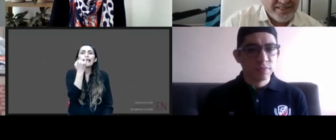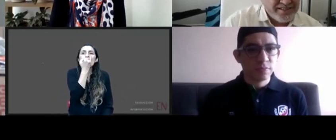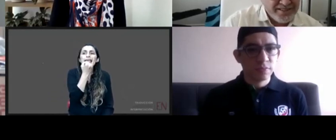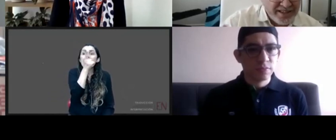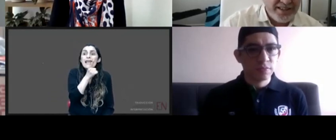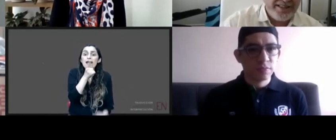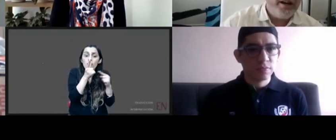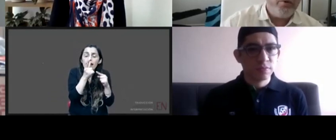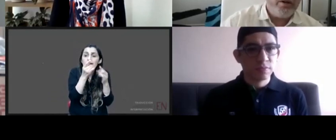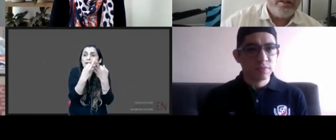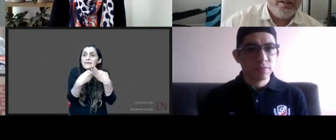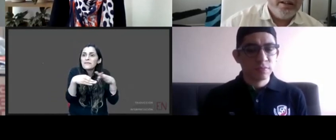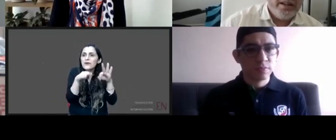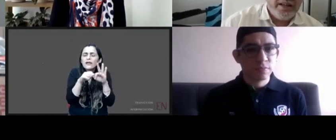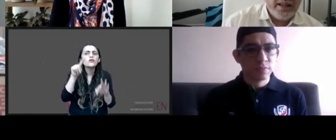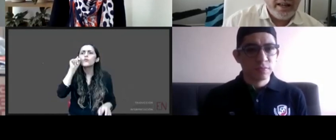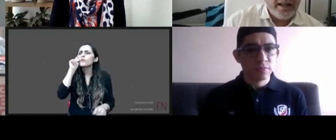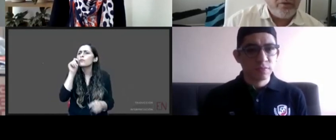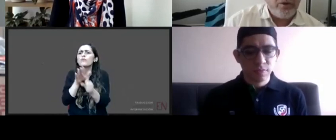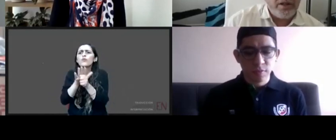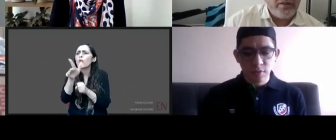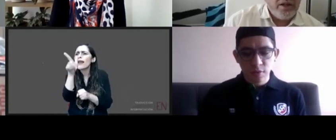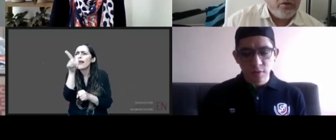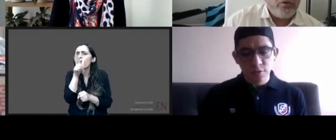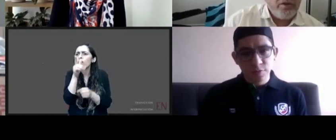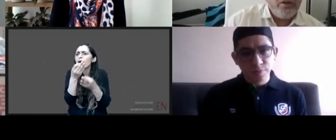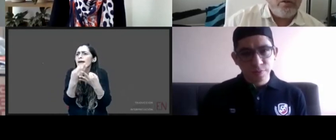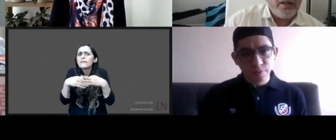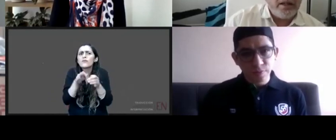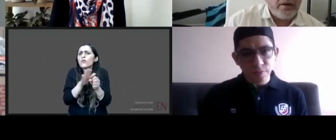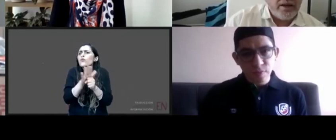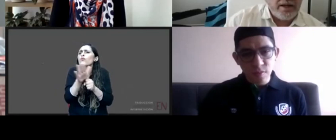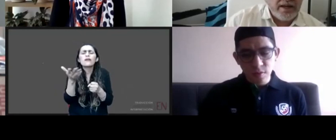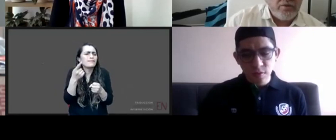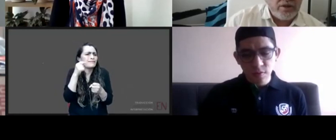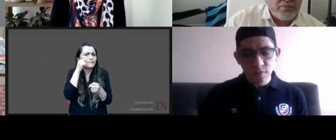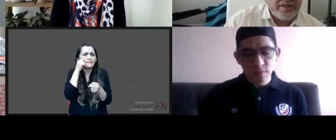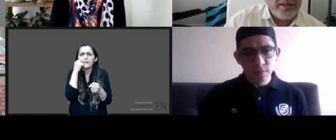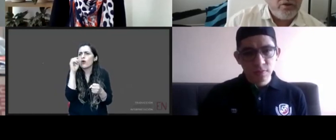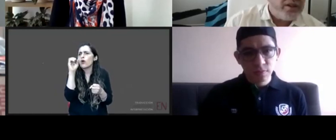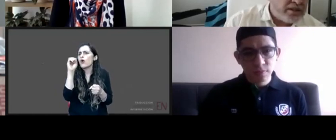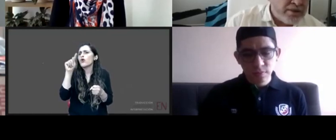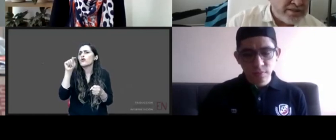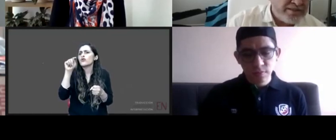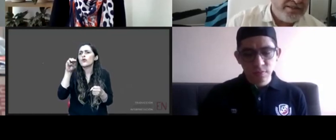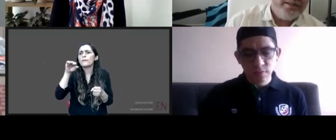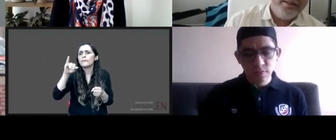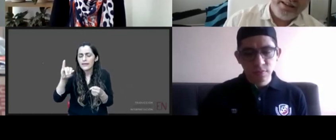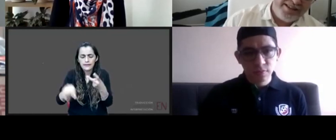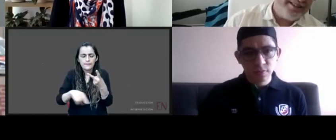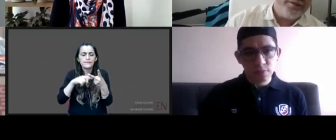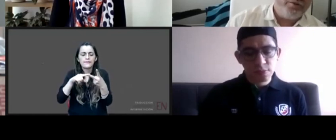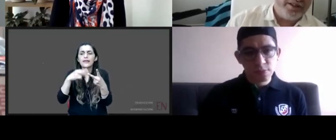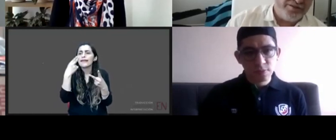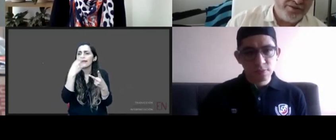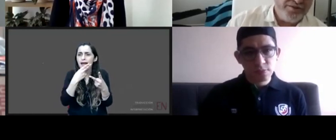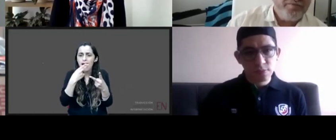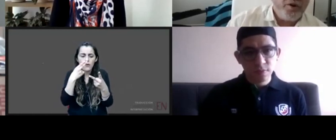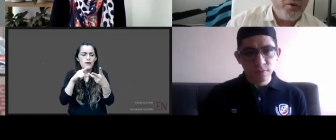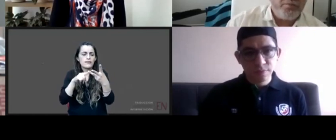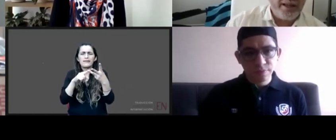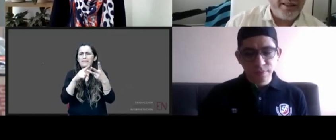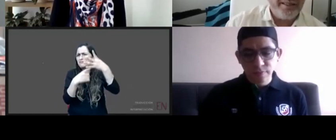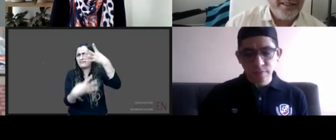es náhuatl, el caso es, sus niños tienen que hablar la lengua de prestigio, que además es la de ustedes,